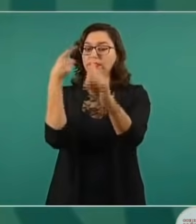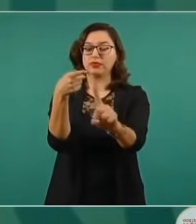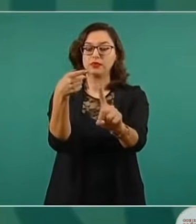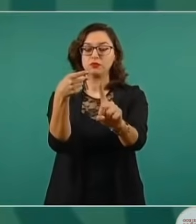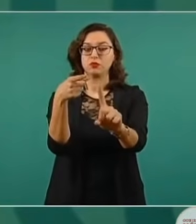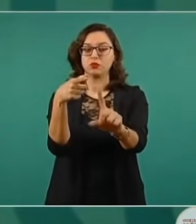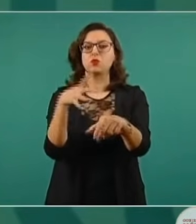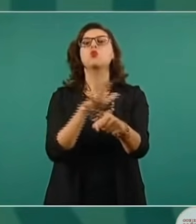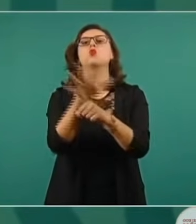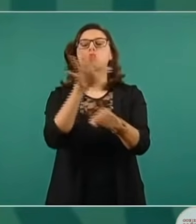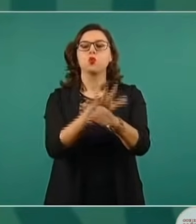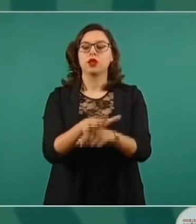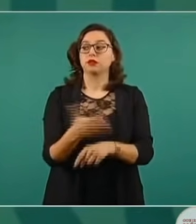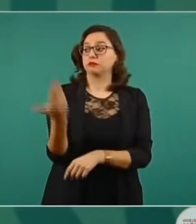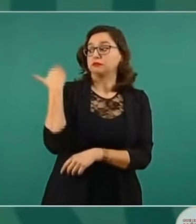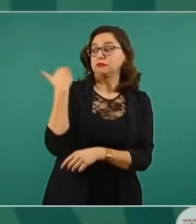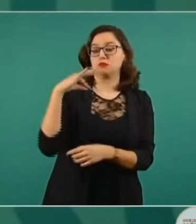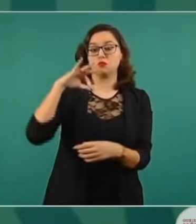que no